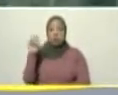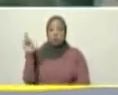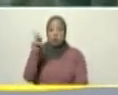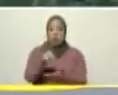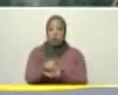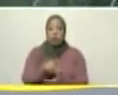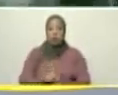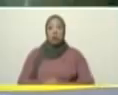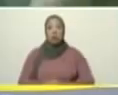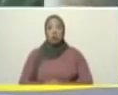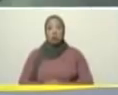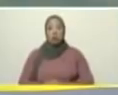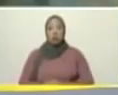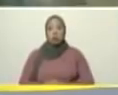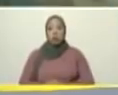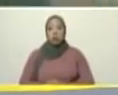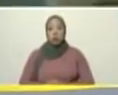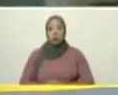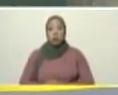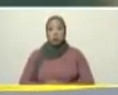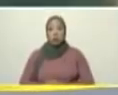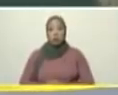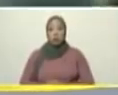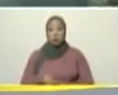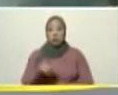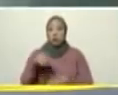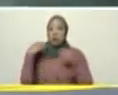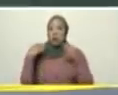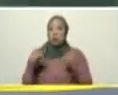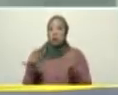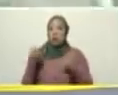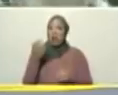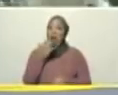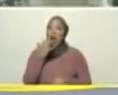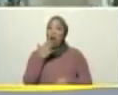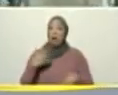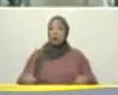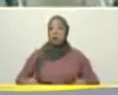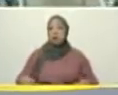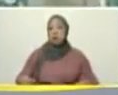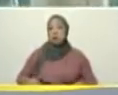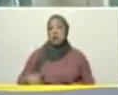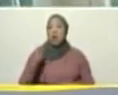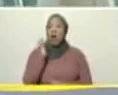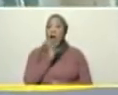Y eso lo mostraban como que fuera una gracia.